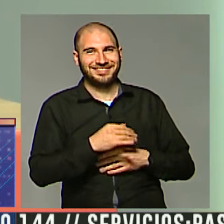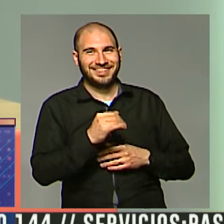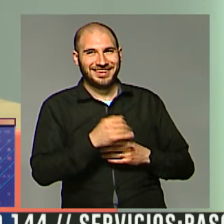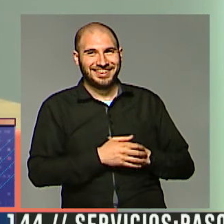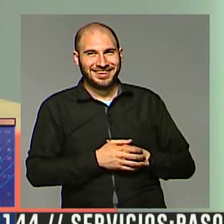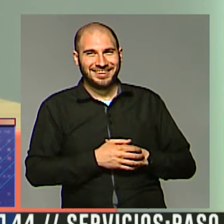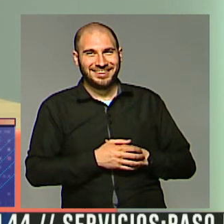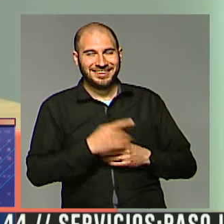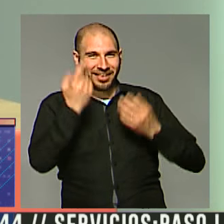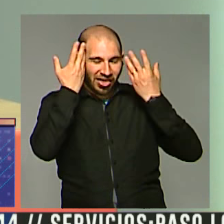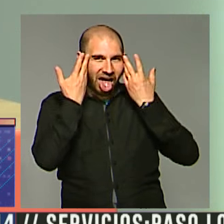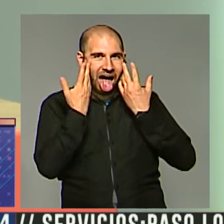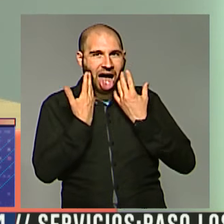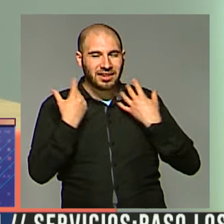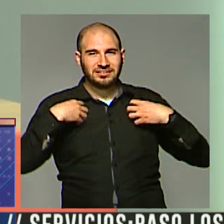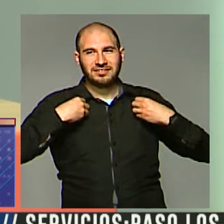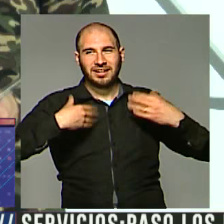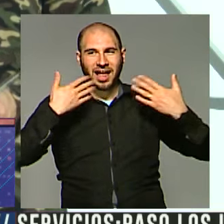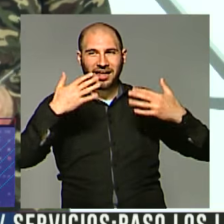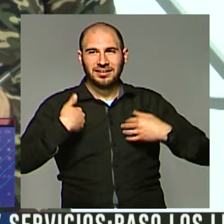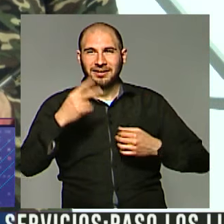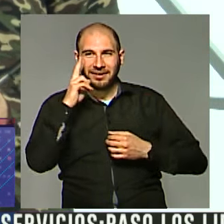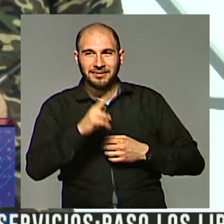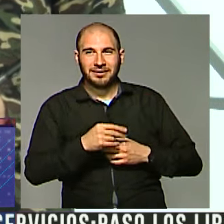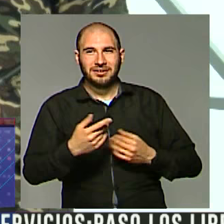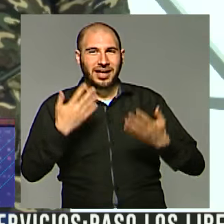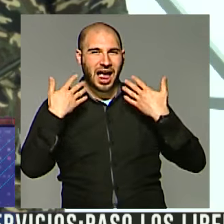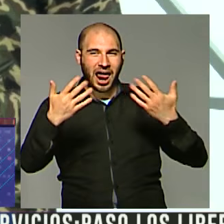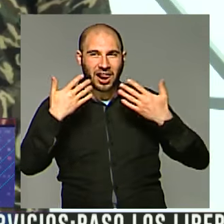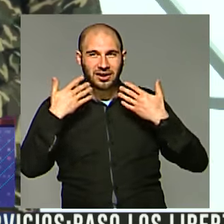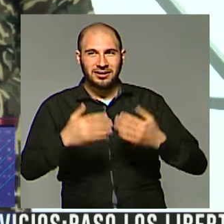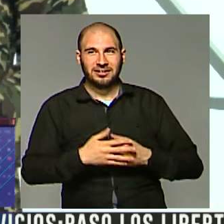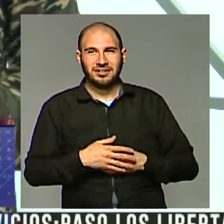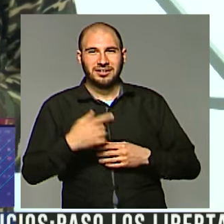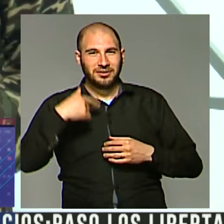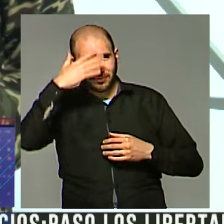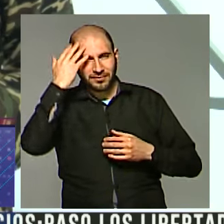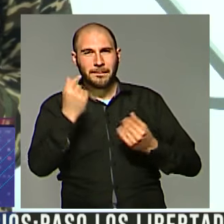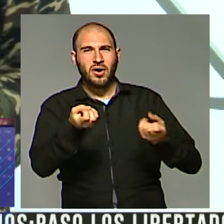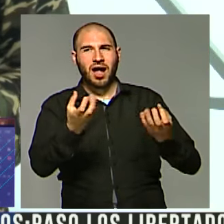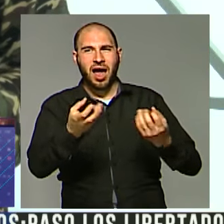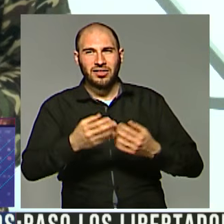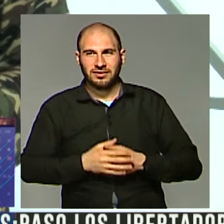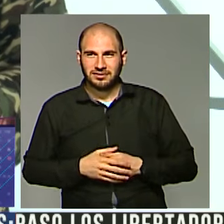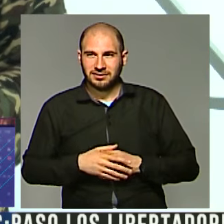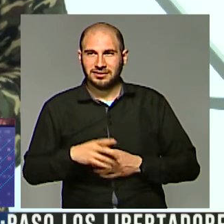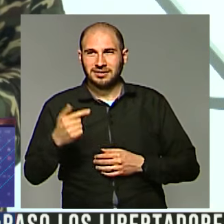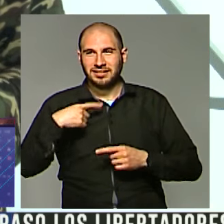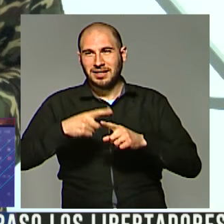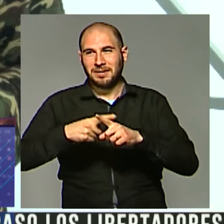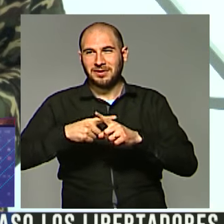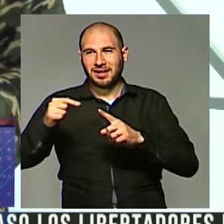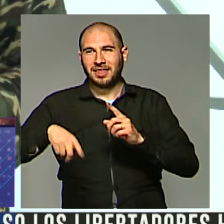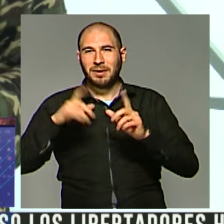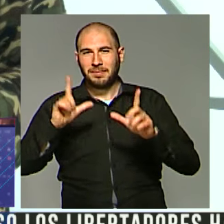ejemplo, me estoy derritiendo con el traje, me estoy derritiendo. Lo estoy viendo y tengo un calor bárbaro, yo estaría con el pelo mojado ya. Sí, no sé, la temperatura, ya vamos a saber